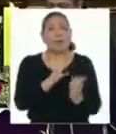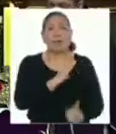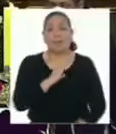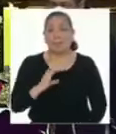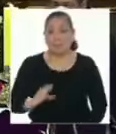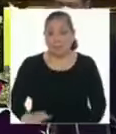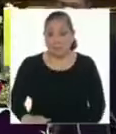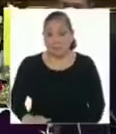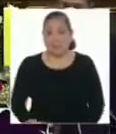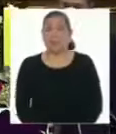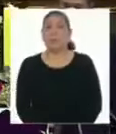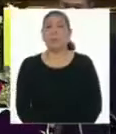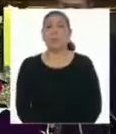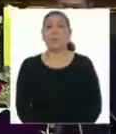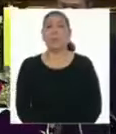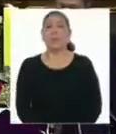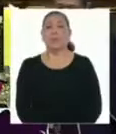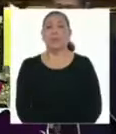Cristo.